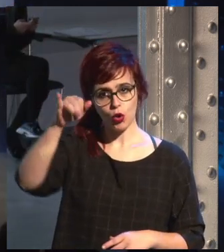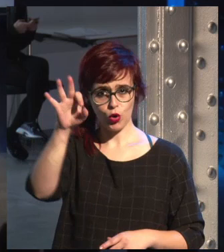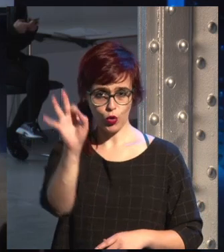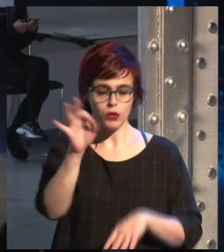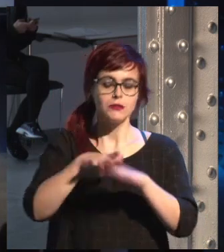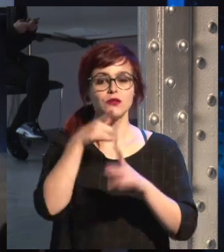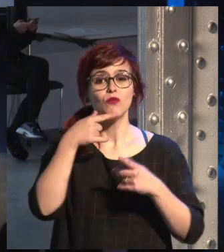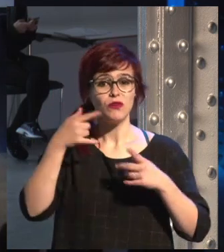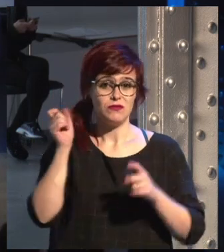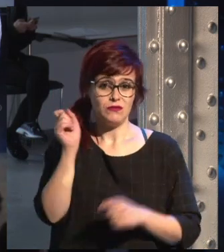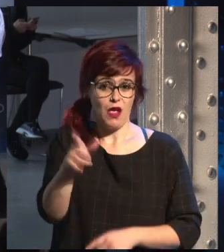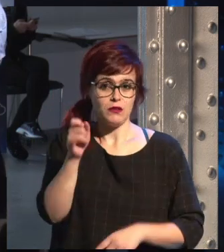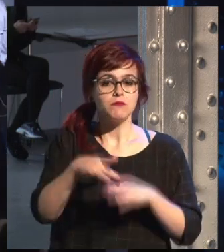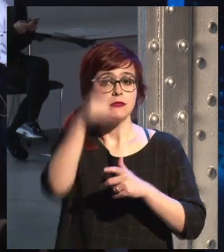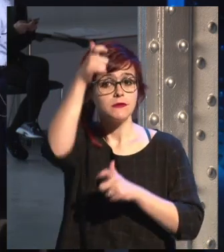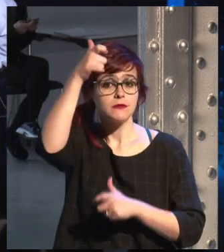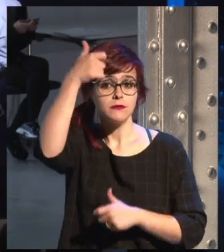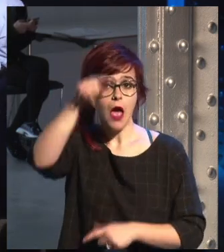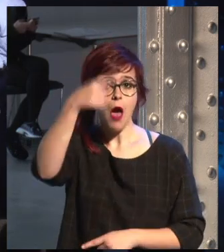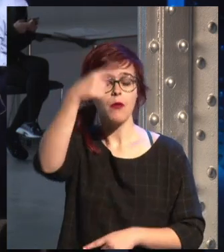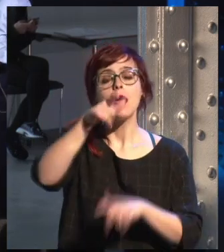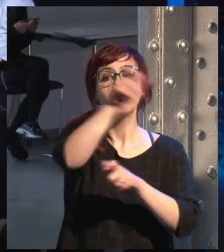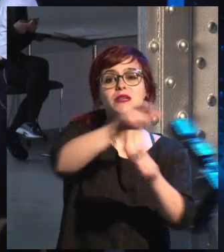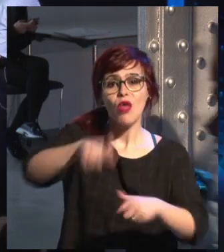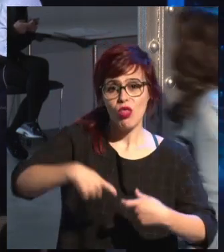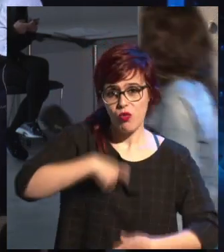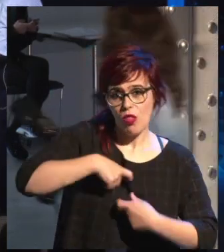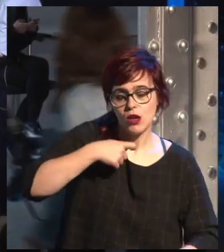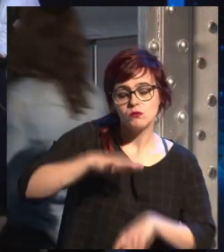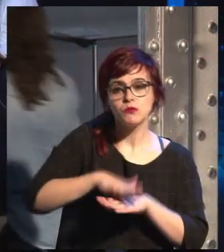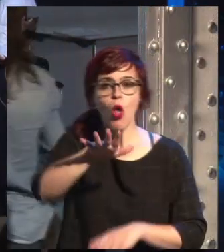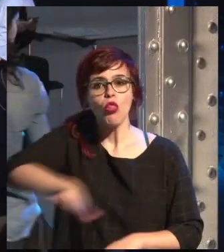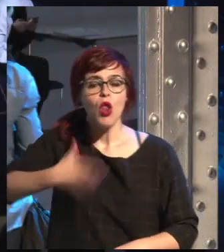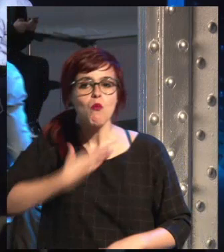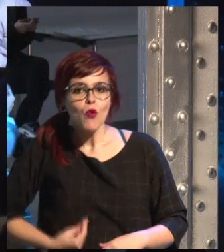el abismo que hay ahora mismo entre los ciudadanos y el patrimonio de la región de Murcia.